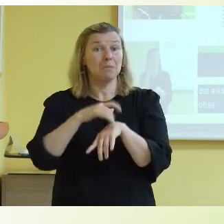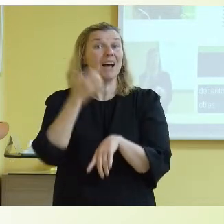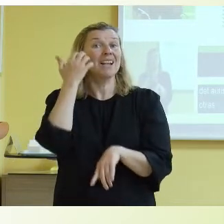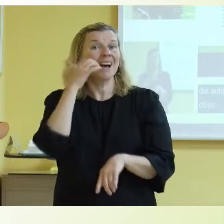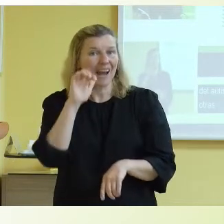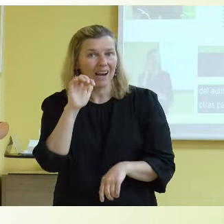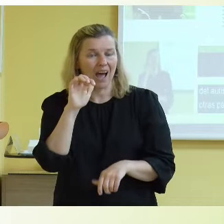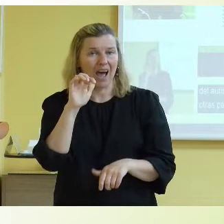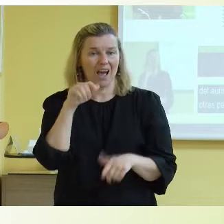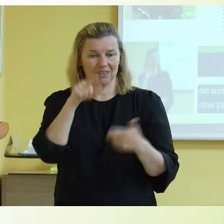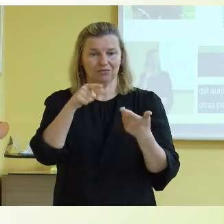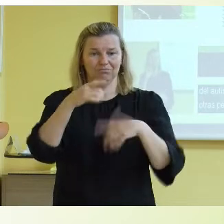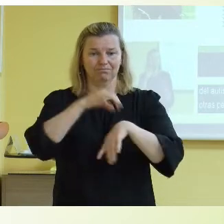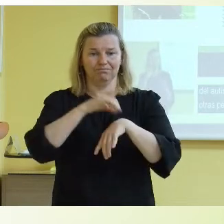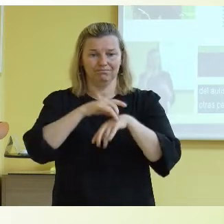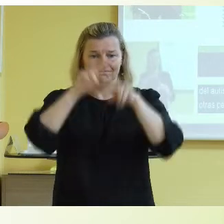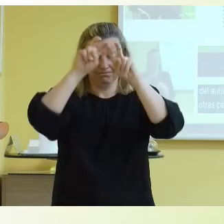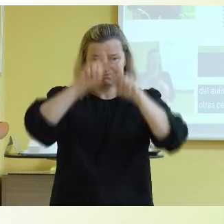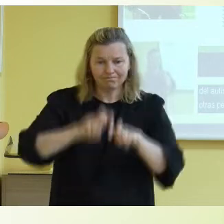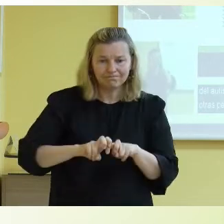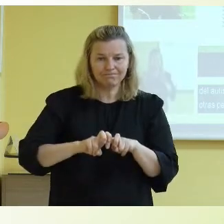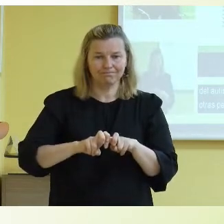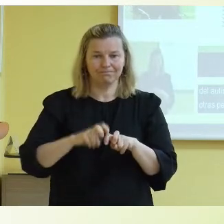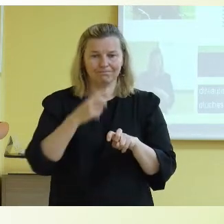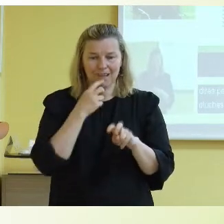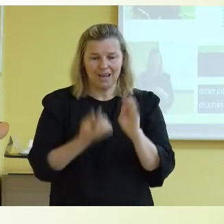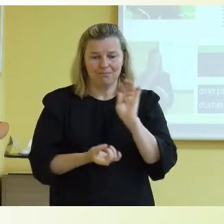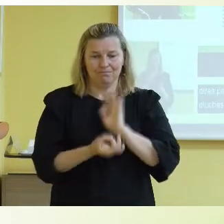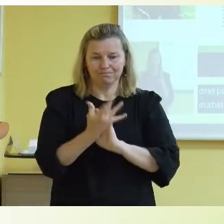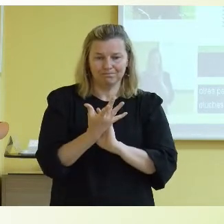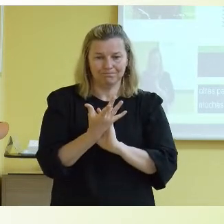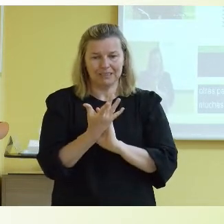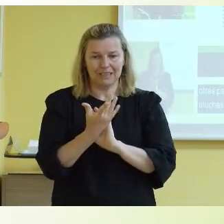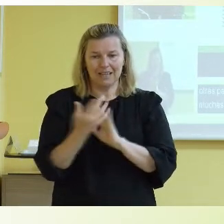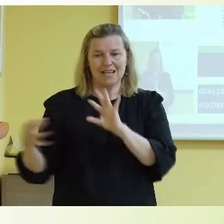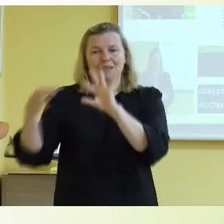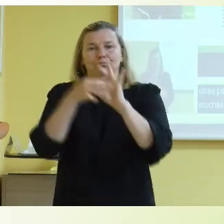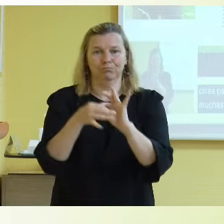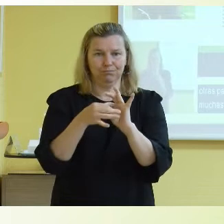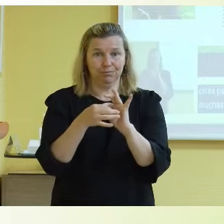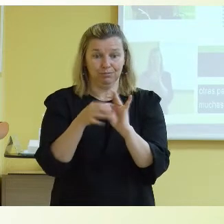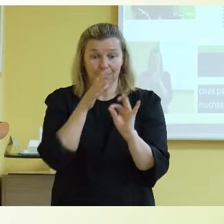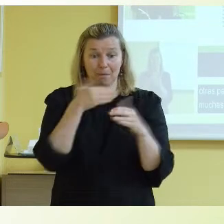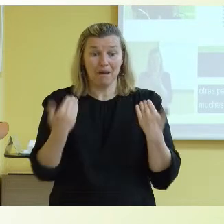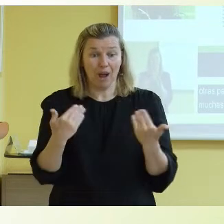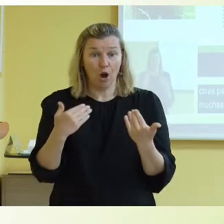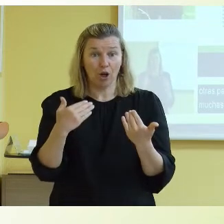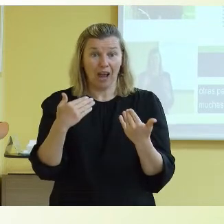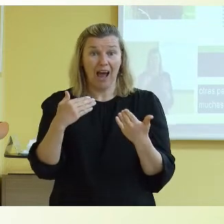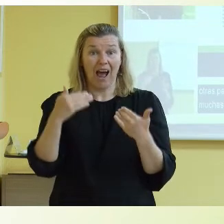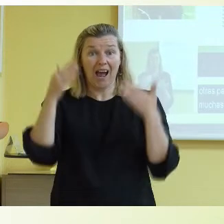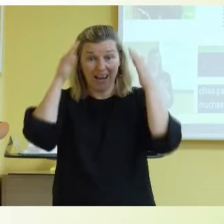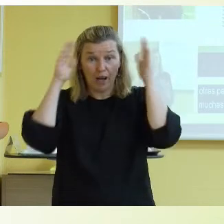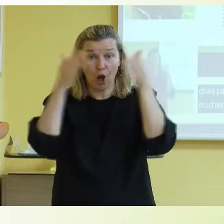fenotipo clínico tienen un TEA como algo más del fenotipo clínico, aunque hoy en día a veces se les clasifica de TEA y se olvidan de que tiene una enfermedad